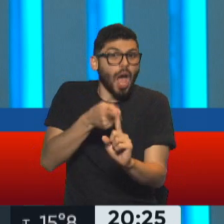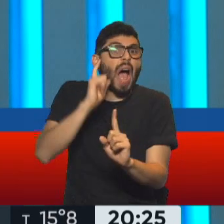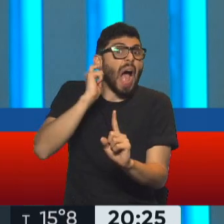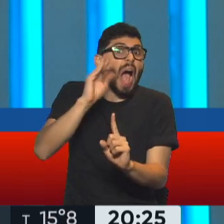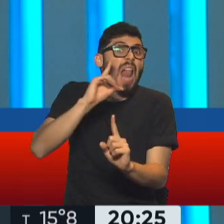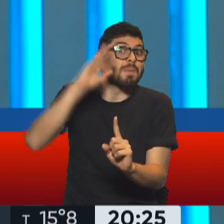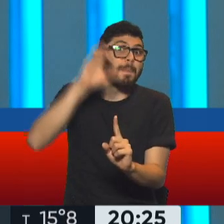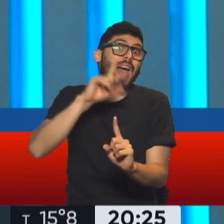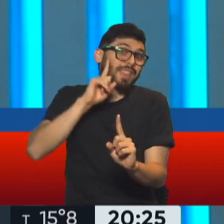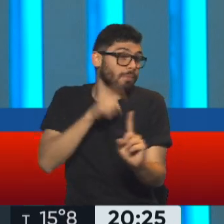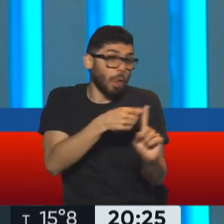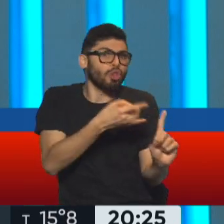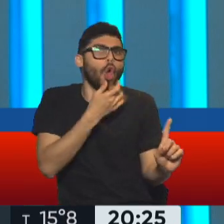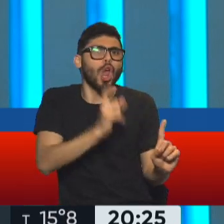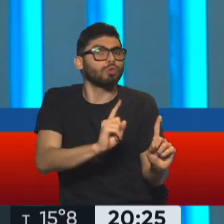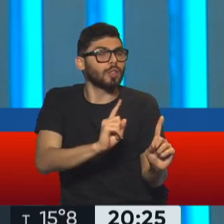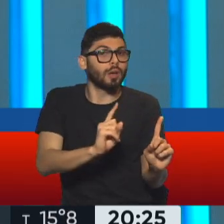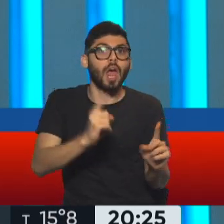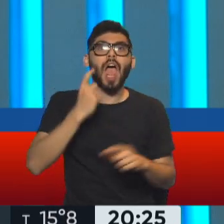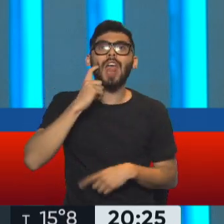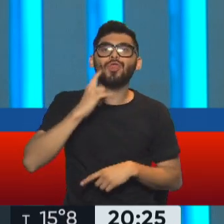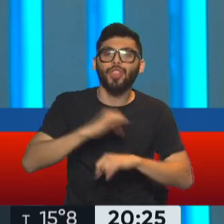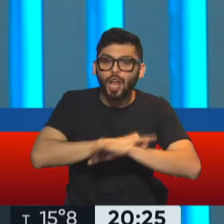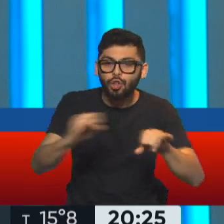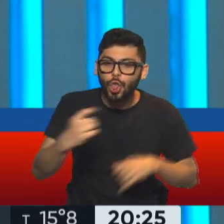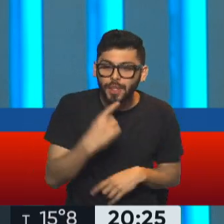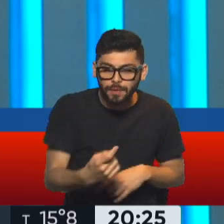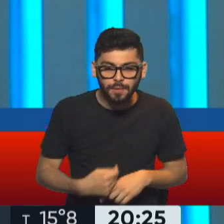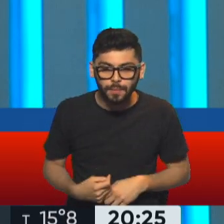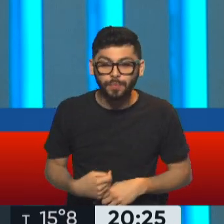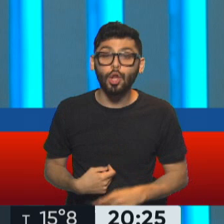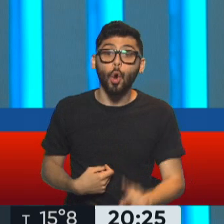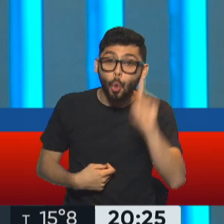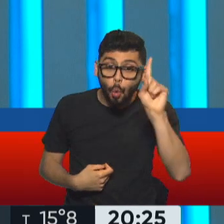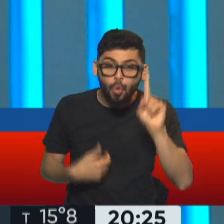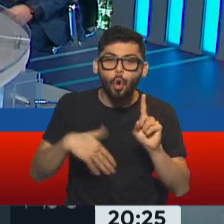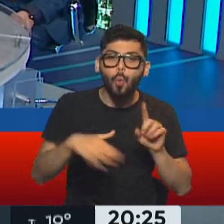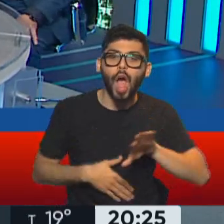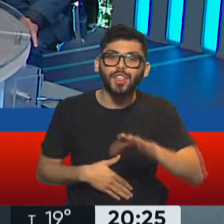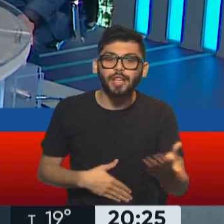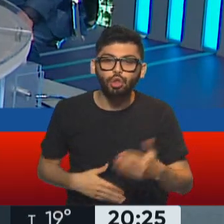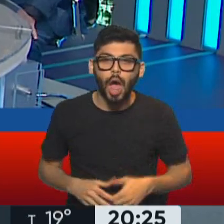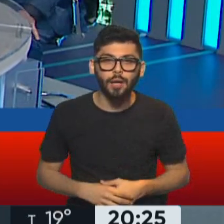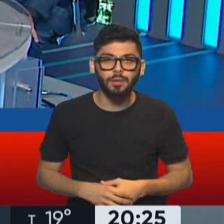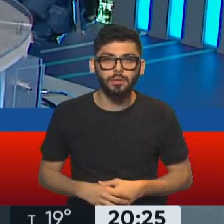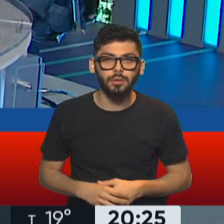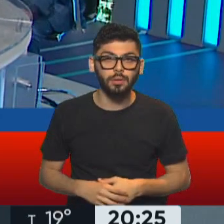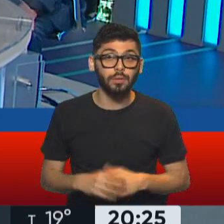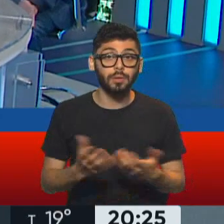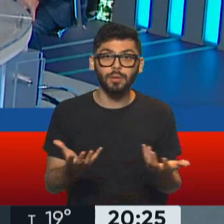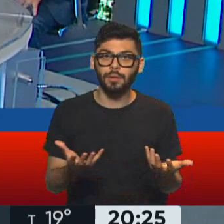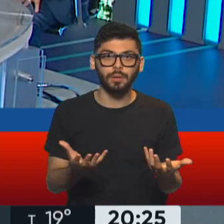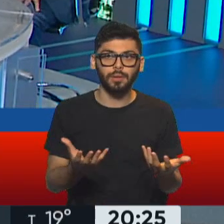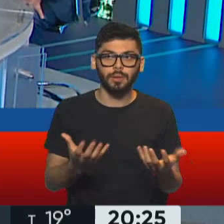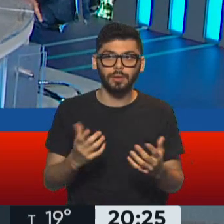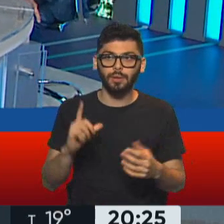¿Qué le dice a los entrerrianos? Hay uno que los va a traicionar. Es terrible. Eso es de la Biblia. Eso